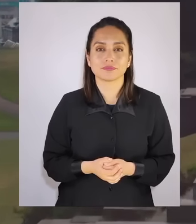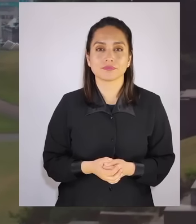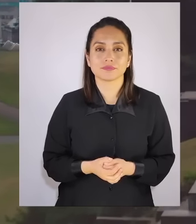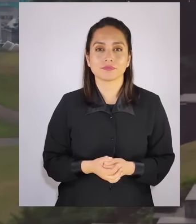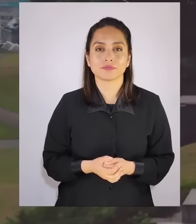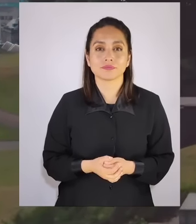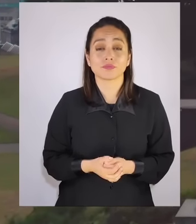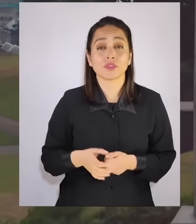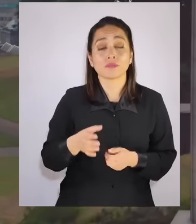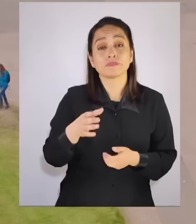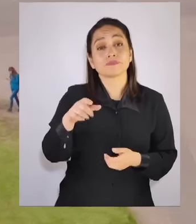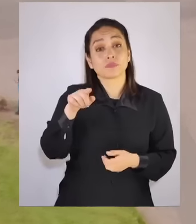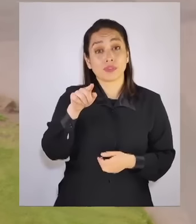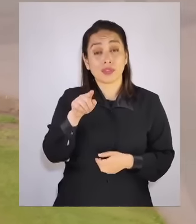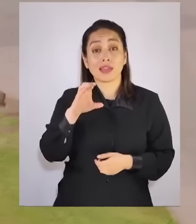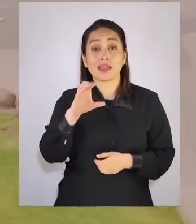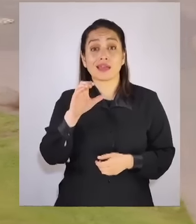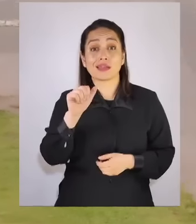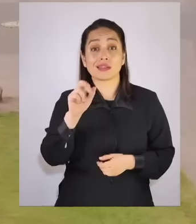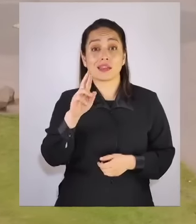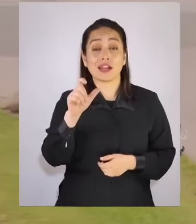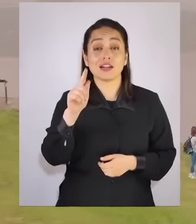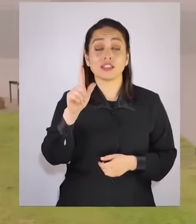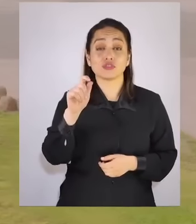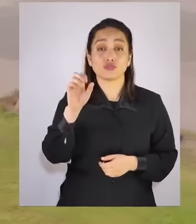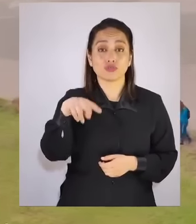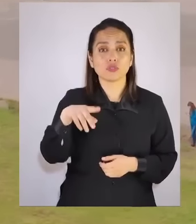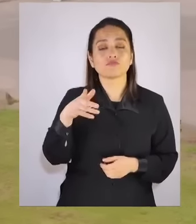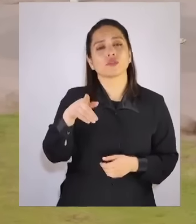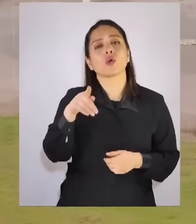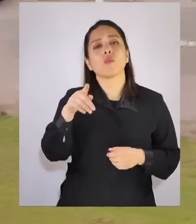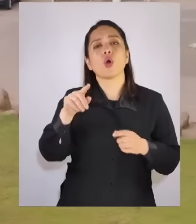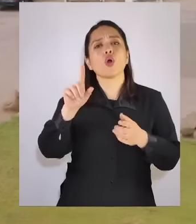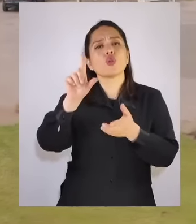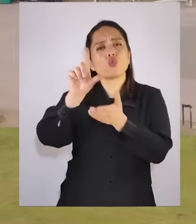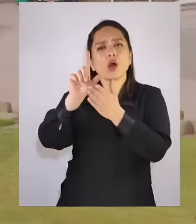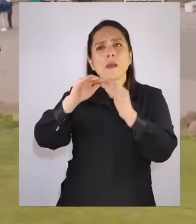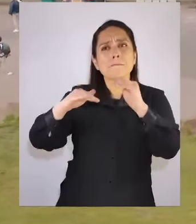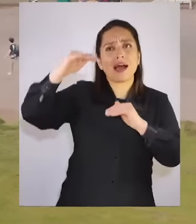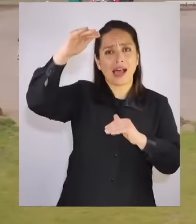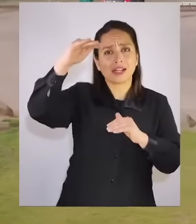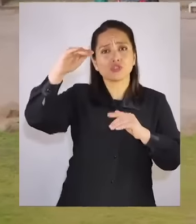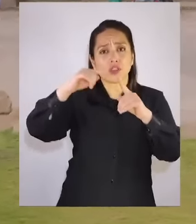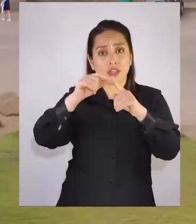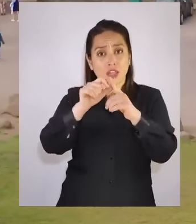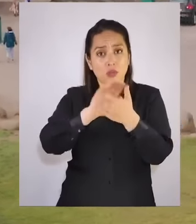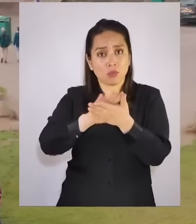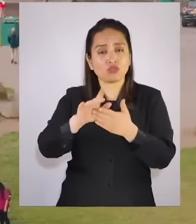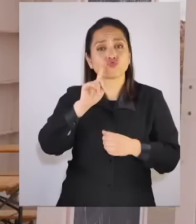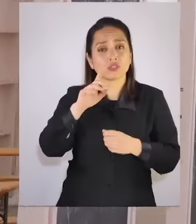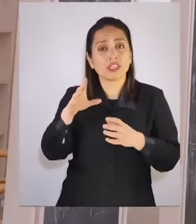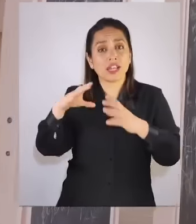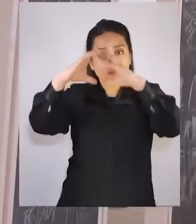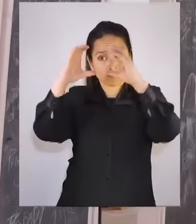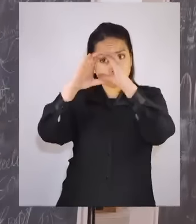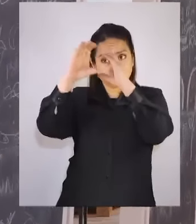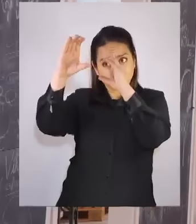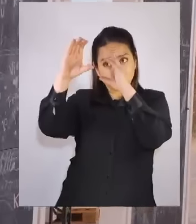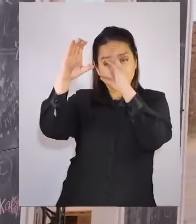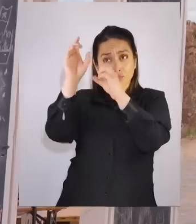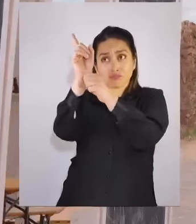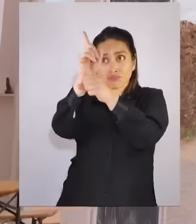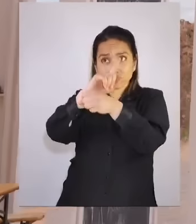Calton Hill, uno de los puntos más altos de la ciudad de Edimburgo, cuenta con un telescopio de tránsito que ha sido preservado desde la